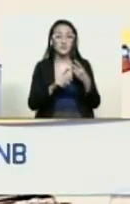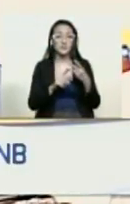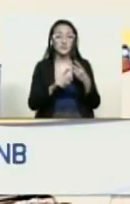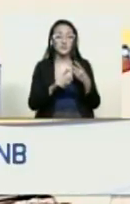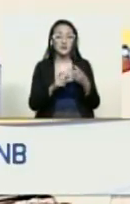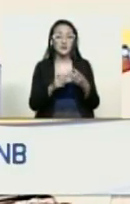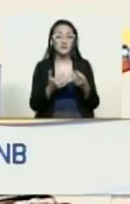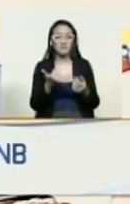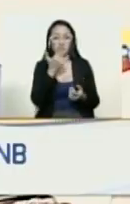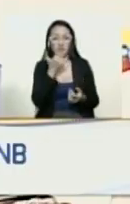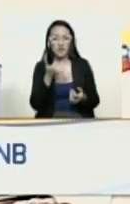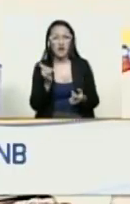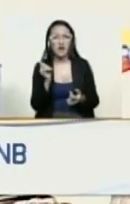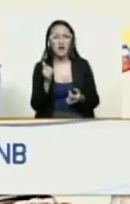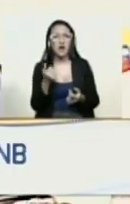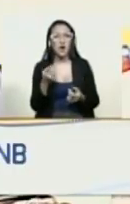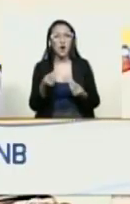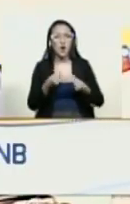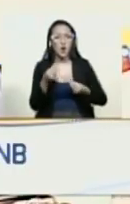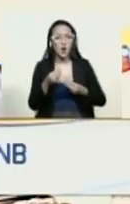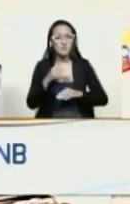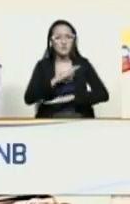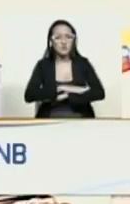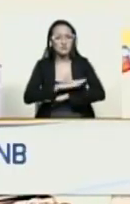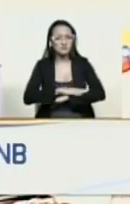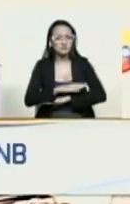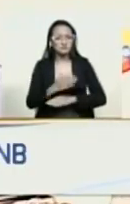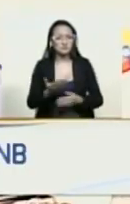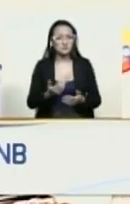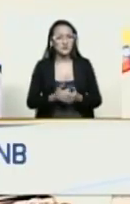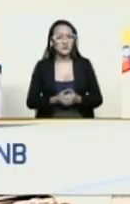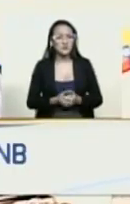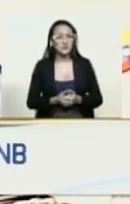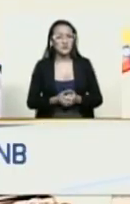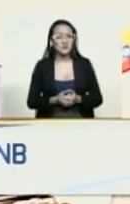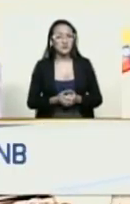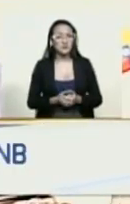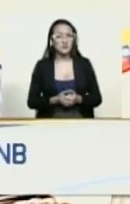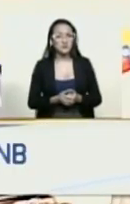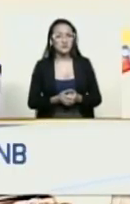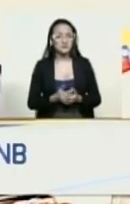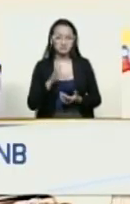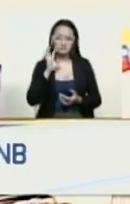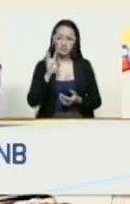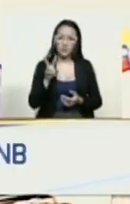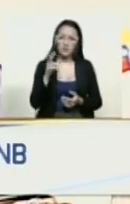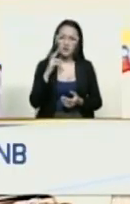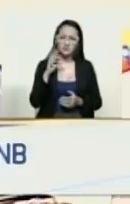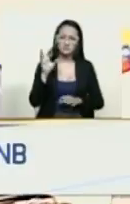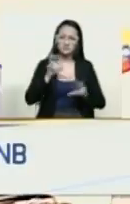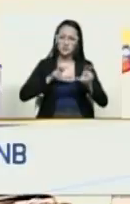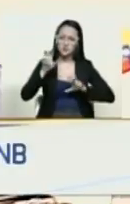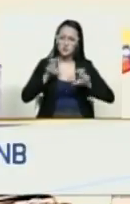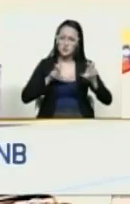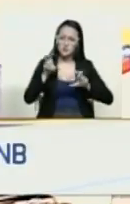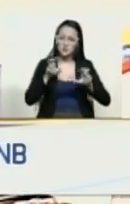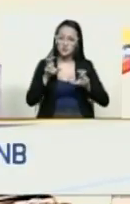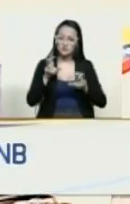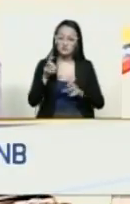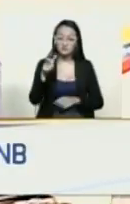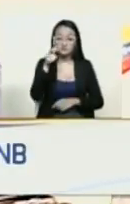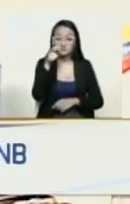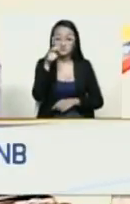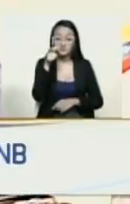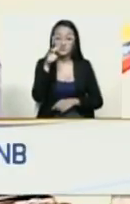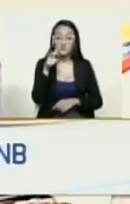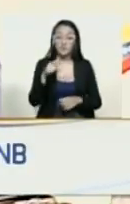incidencia delictiva. Cómo se comporta ese espacio territorial que va a servir no solamente para hacer un patrullaje interactivo